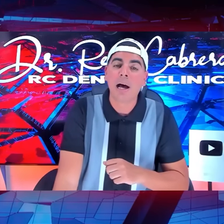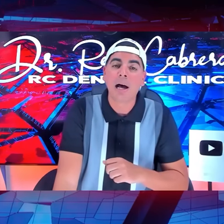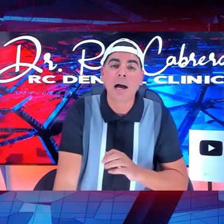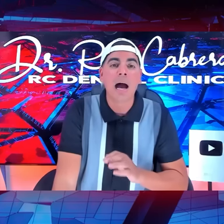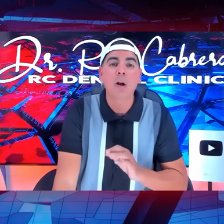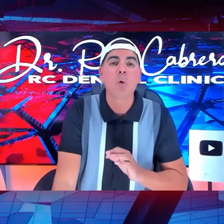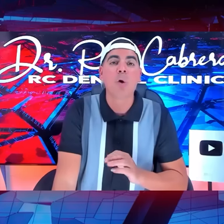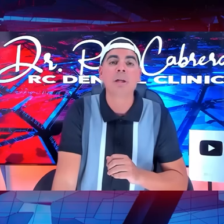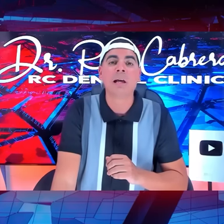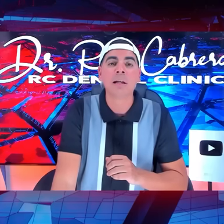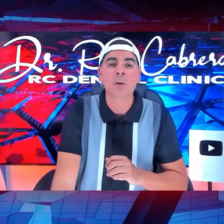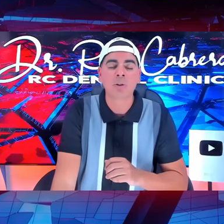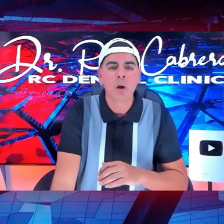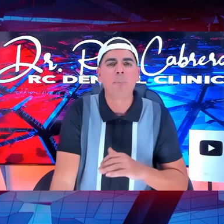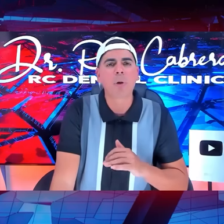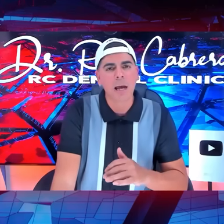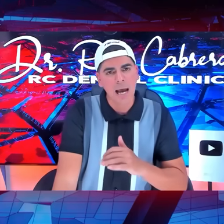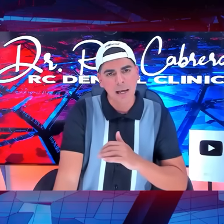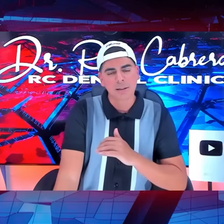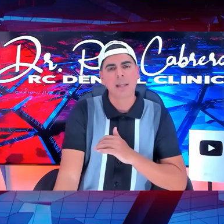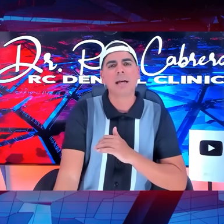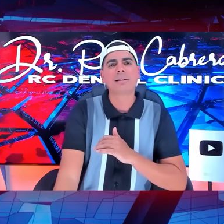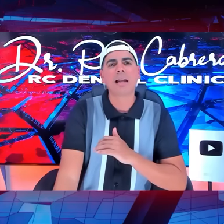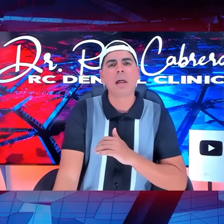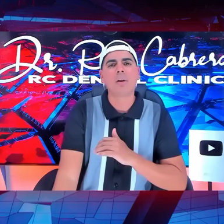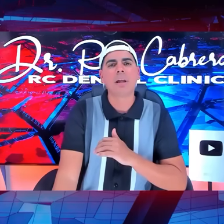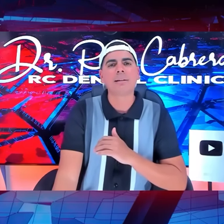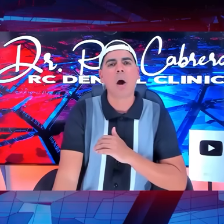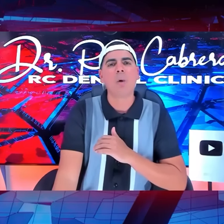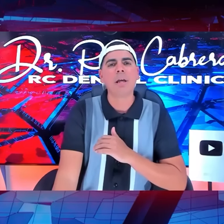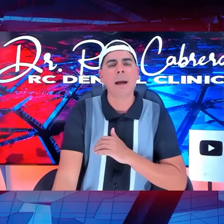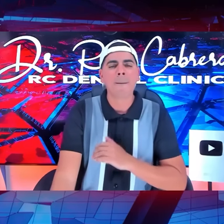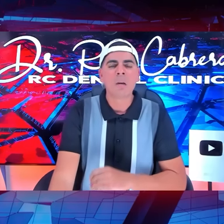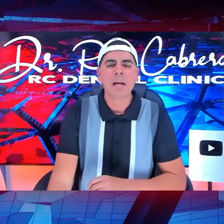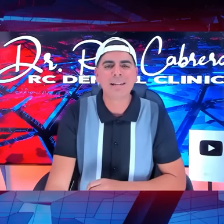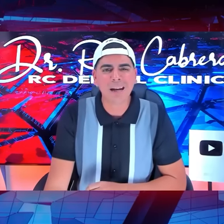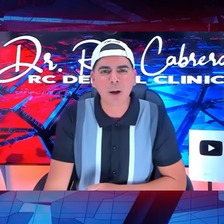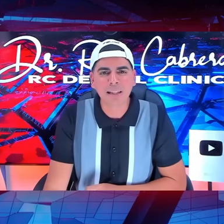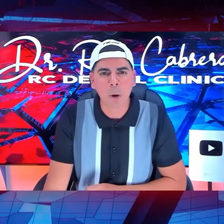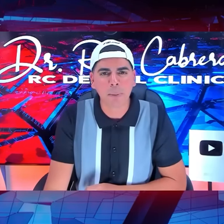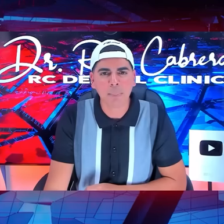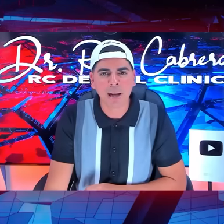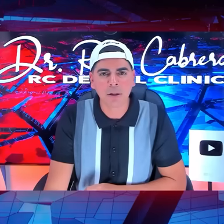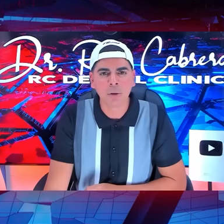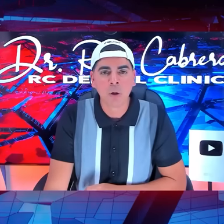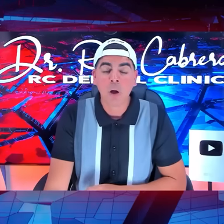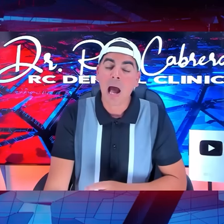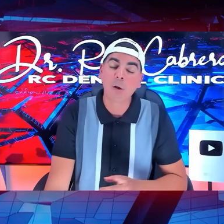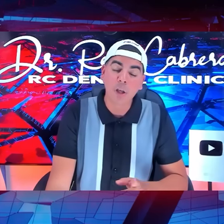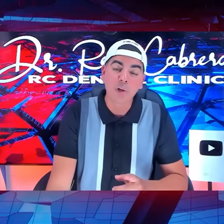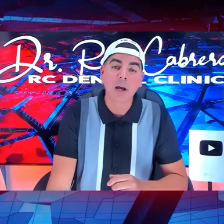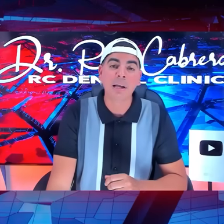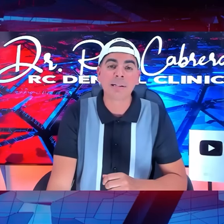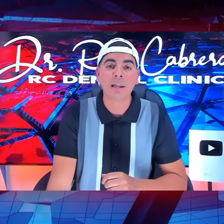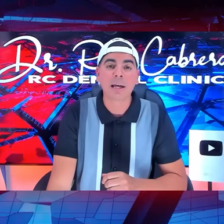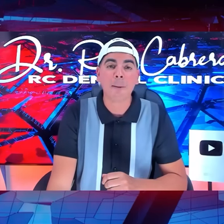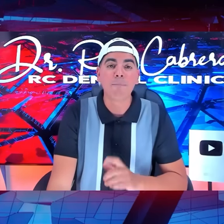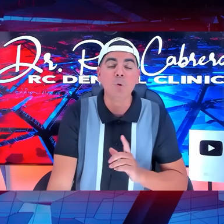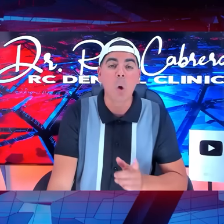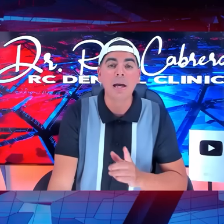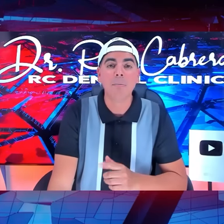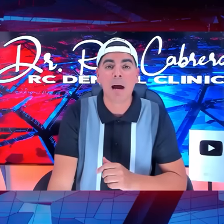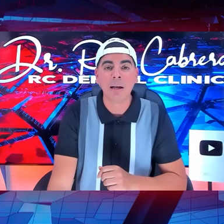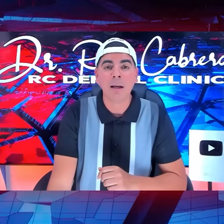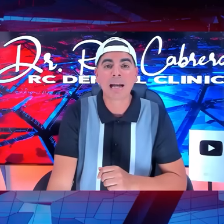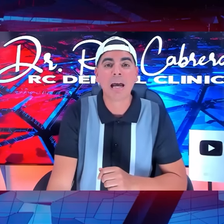dando ya algunos detallitos, porque ya desde este lado, desde esta orilla, ya nos estamos preparando. Hay un dicho que dice de que